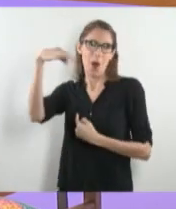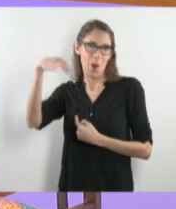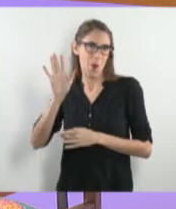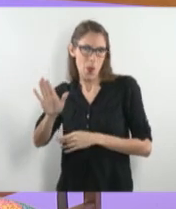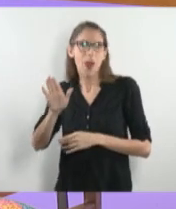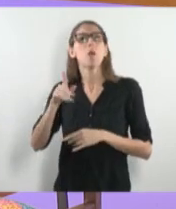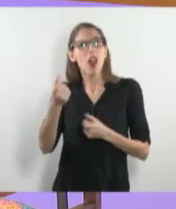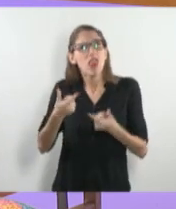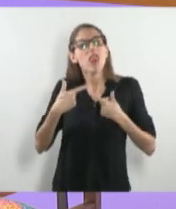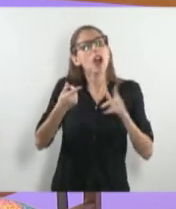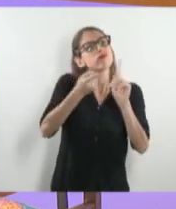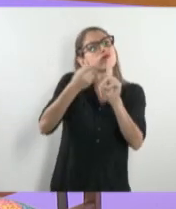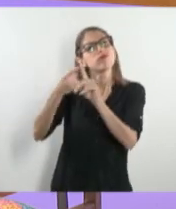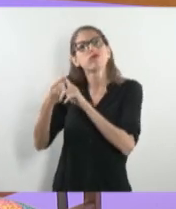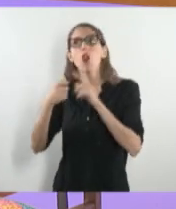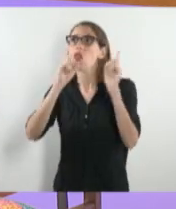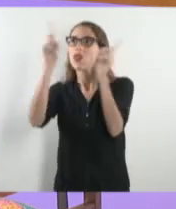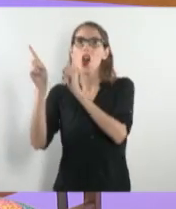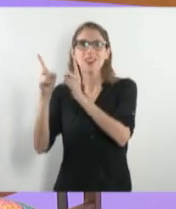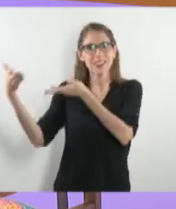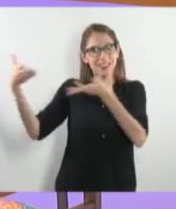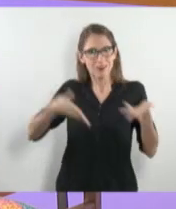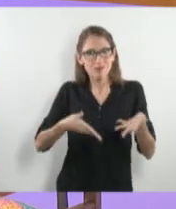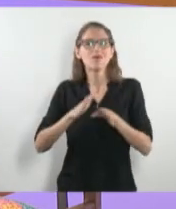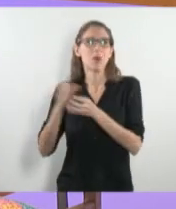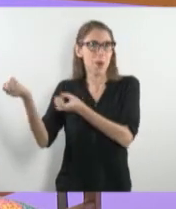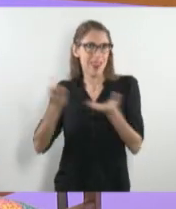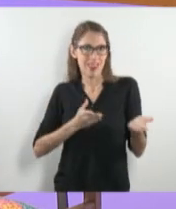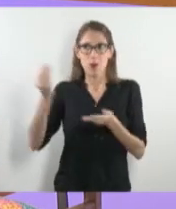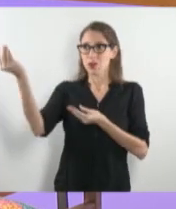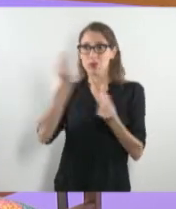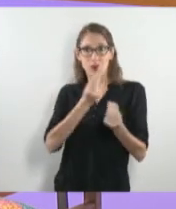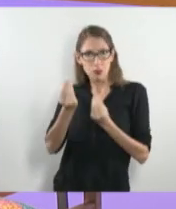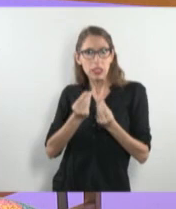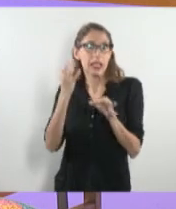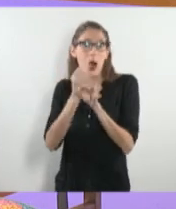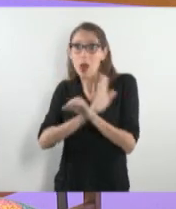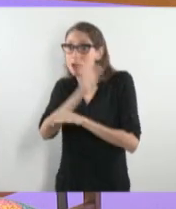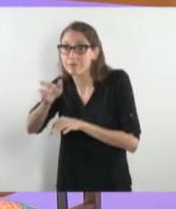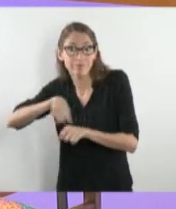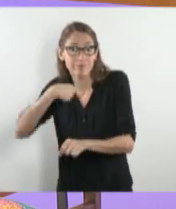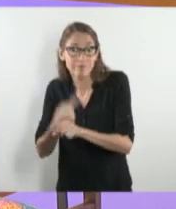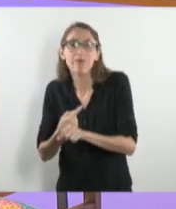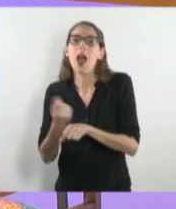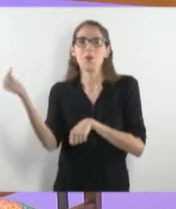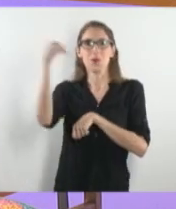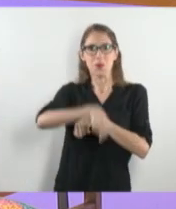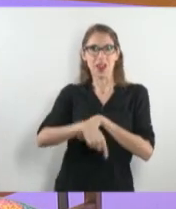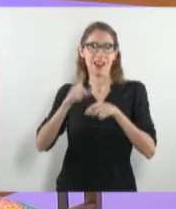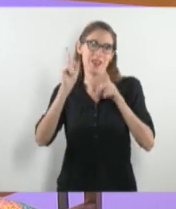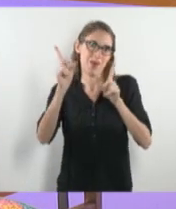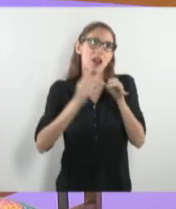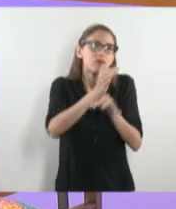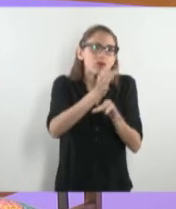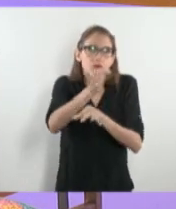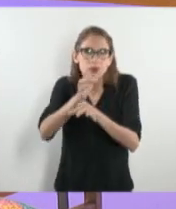contacto. Los y las docentes que vienen aquí, que en vez de estar en la escuela, vienen aquí a enseñar, vienen